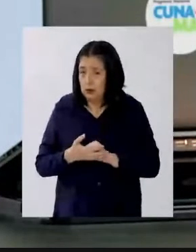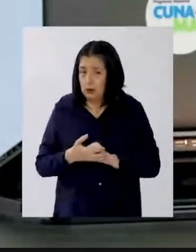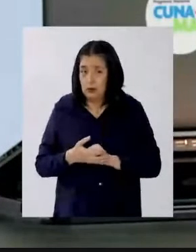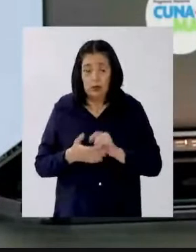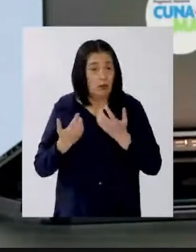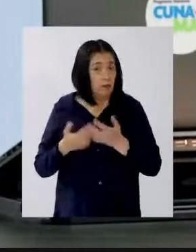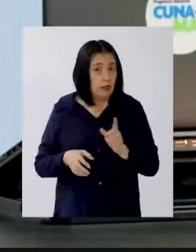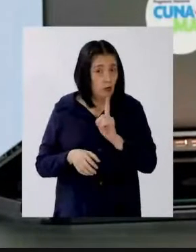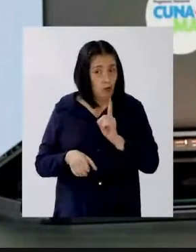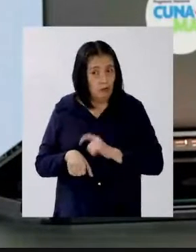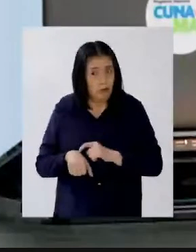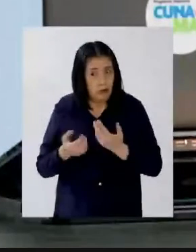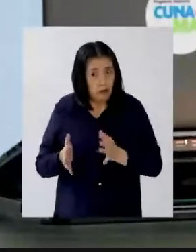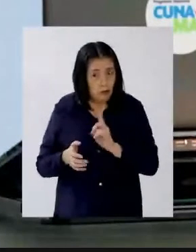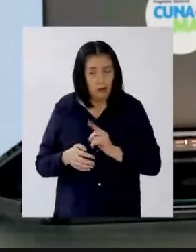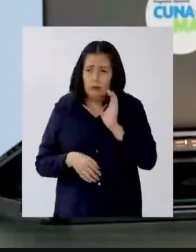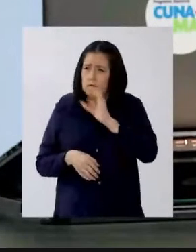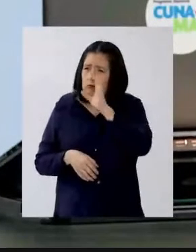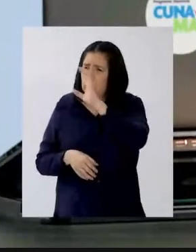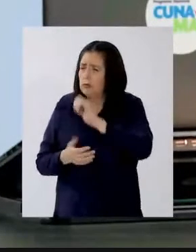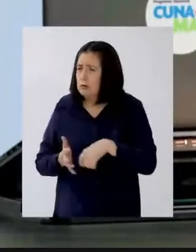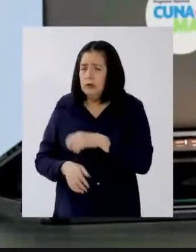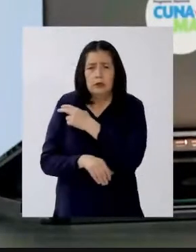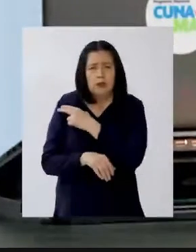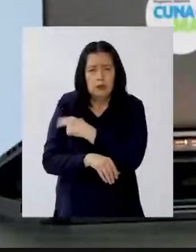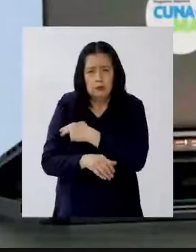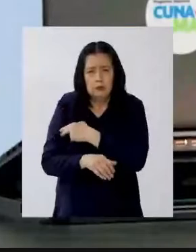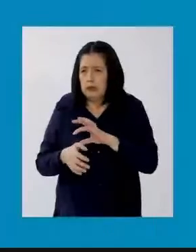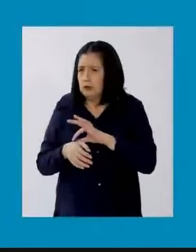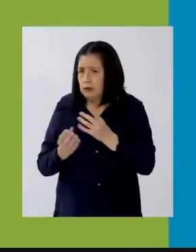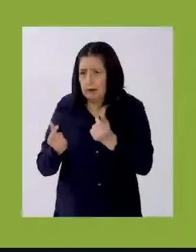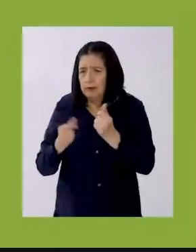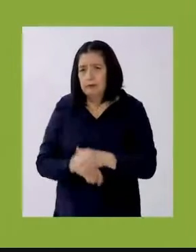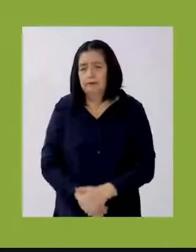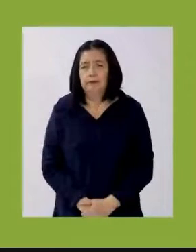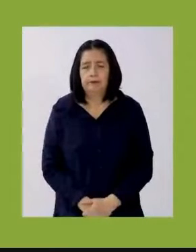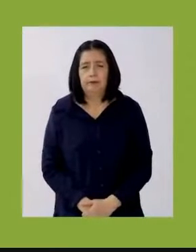no pierdas tiempo y busques atención de salud de inmediato.